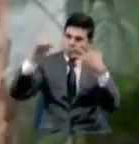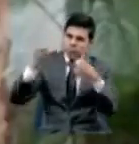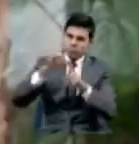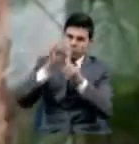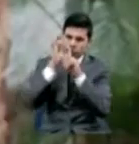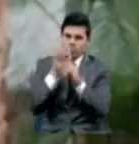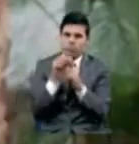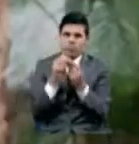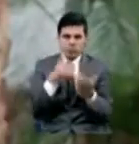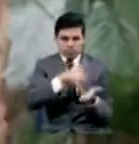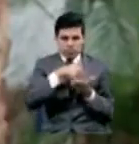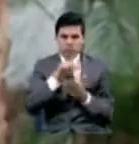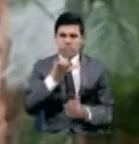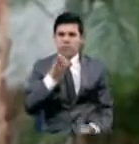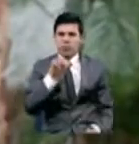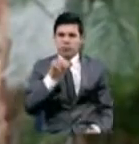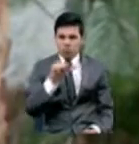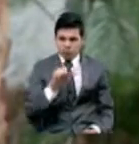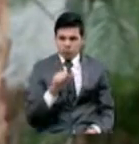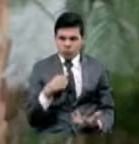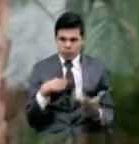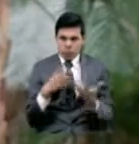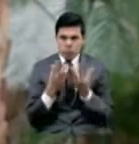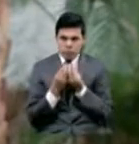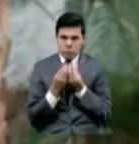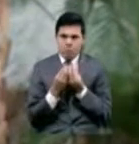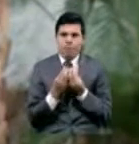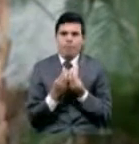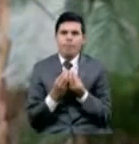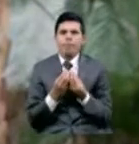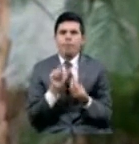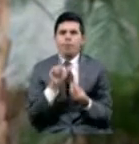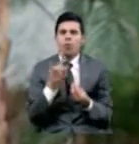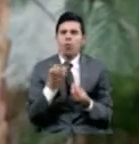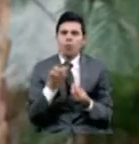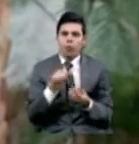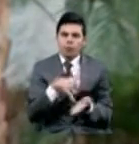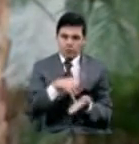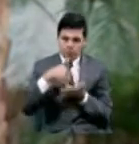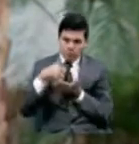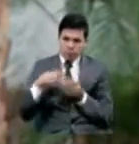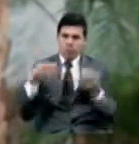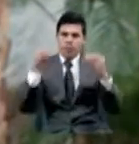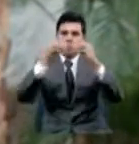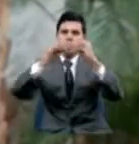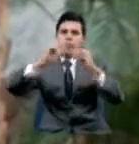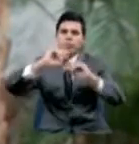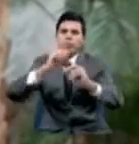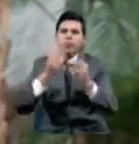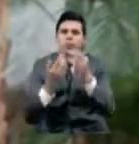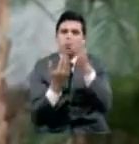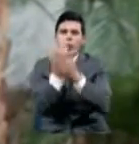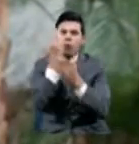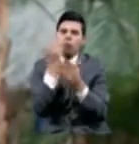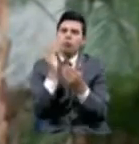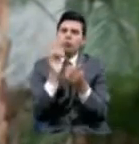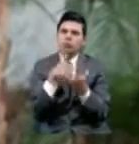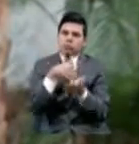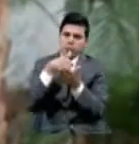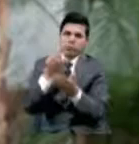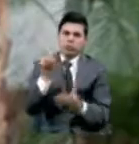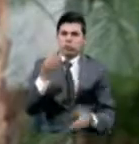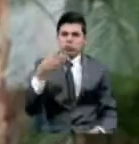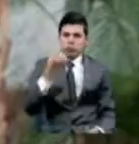Tengo 2 premios Luna en la agrupación, hemos ganado 2 premios Luna. Hemos estado nominados a premios Shock, a premios Mi